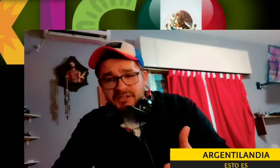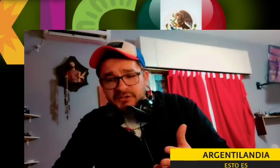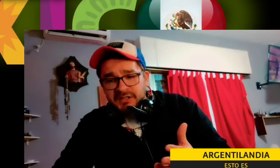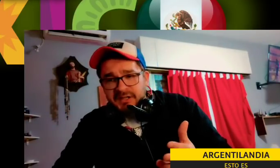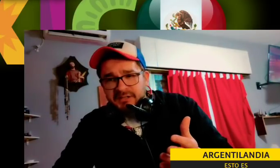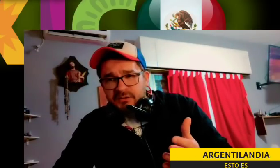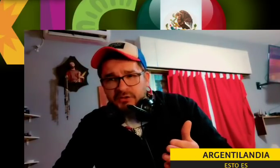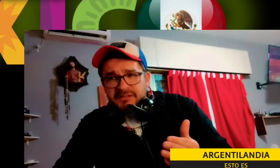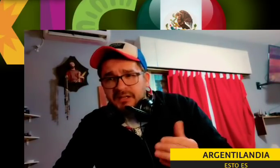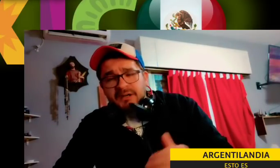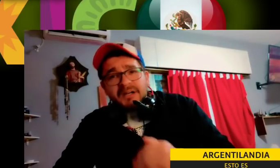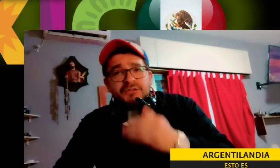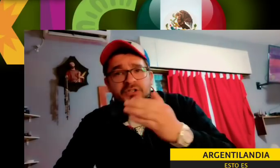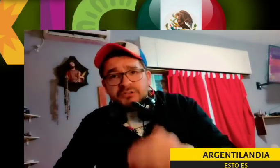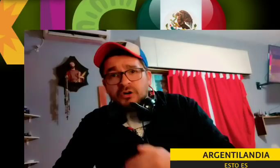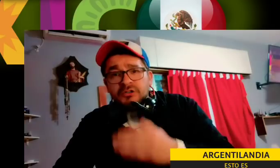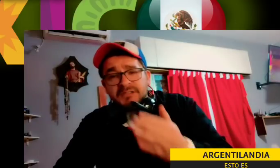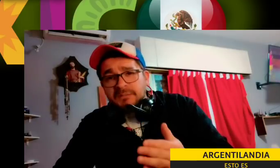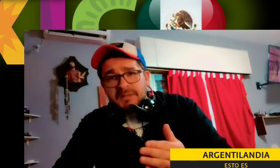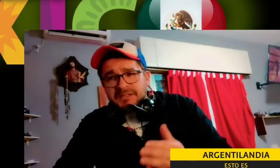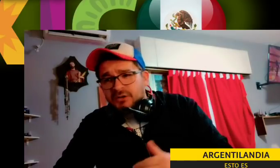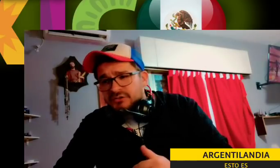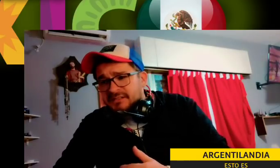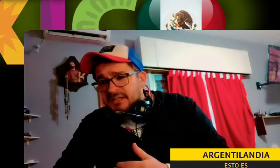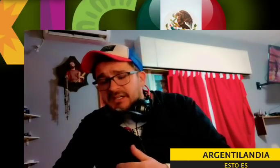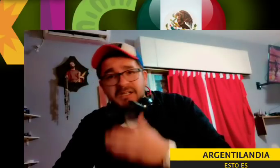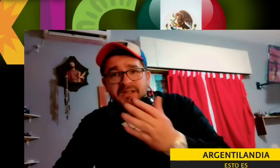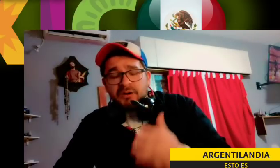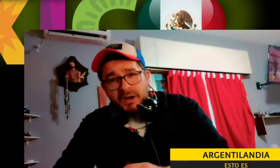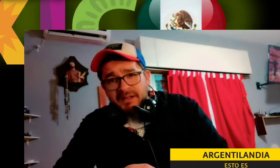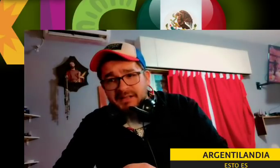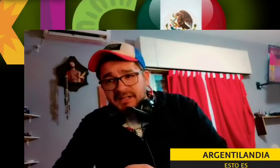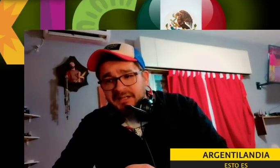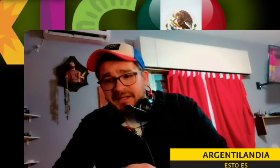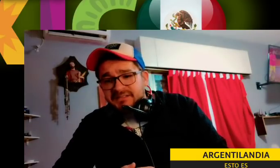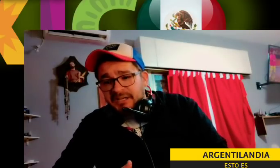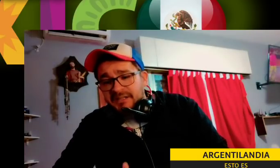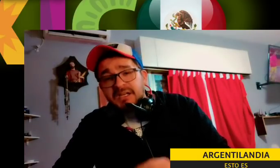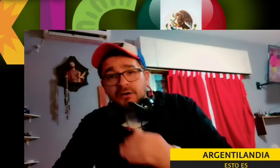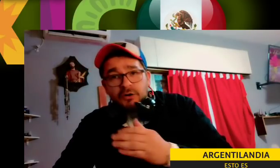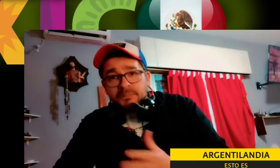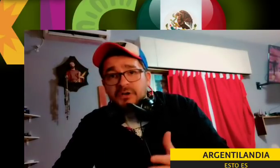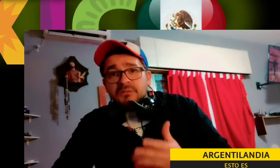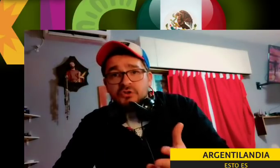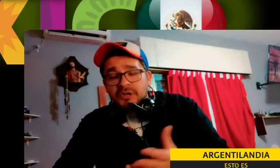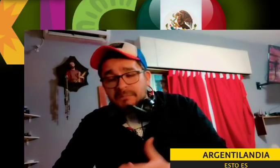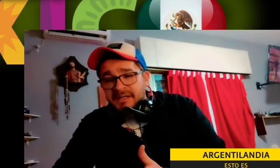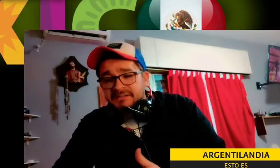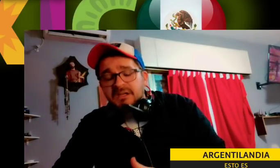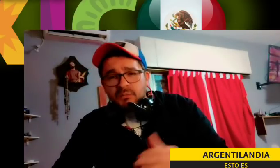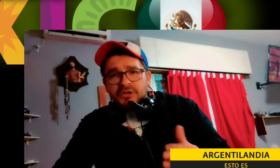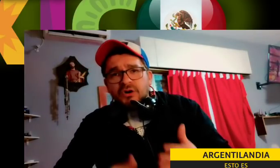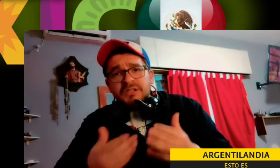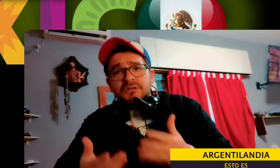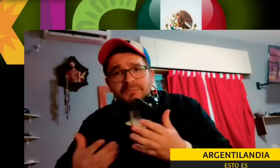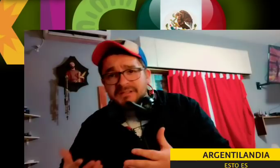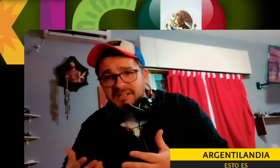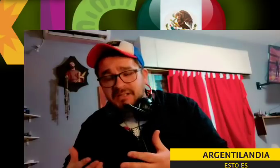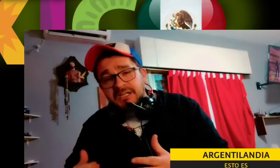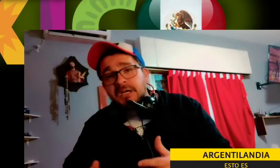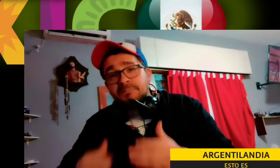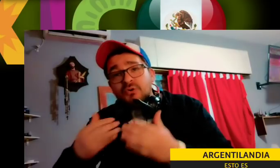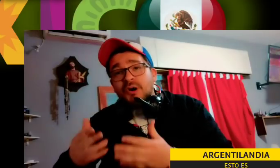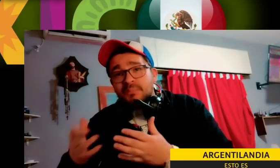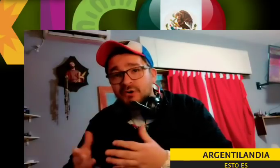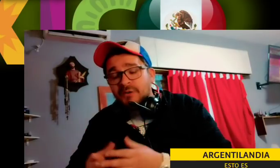casi 40 años, de cosas, retroceso constantemente, cosas inadecuadas, que sinceramente golpeó y mucho al país. Bueno, hoy tienen